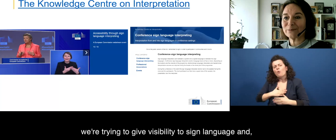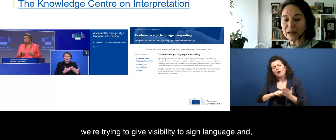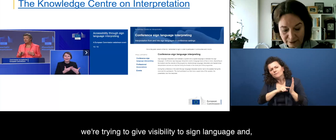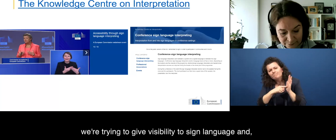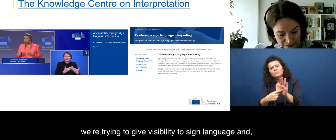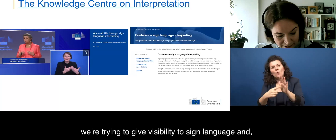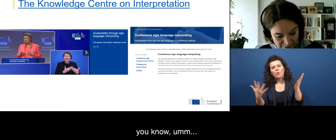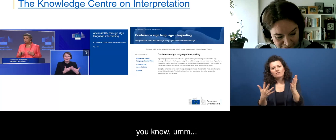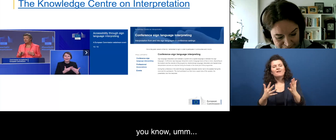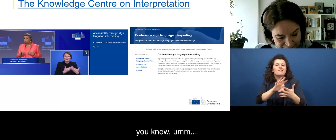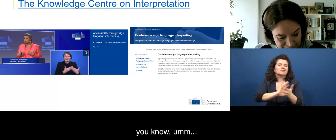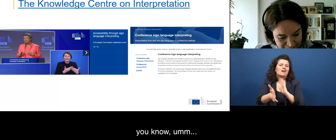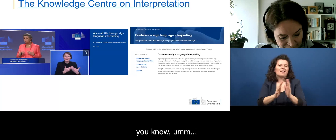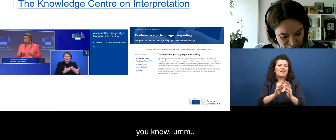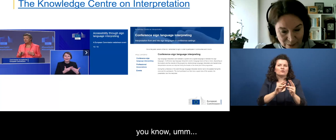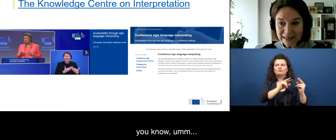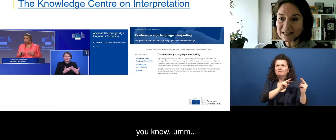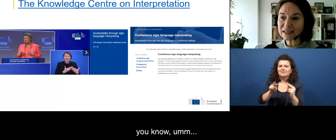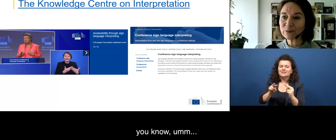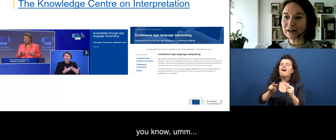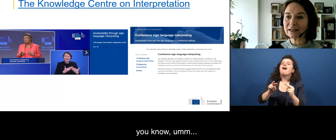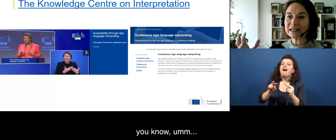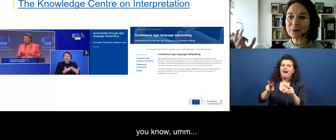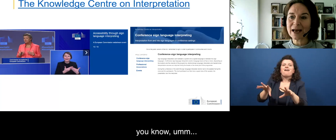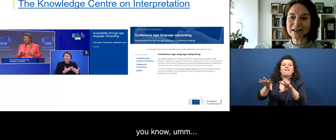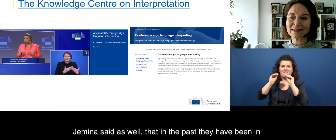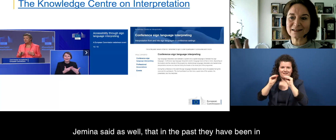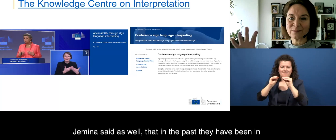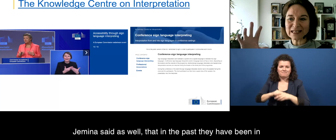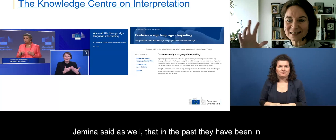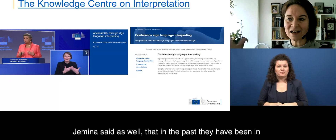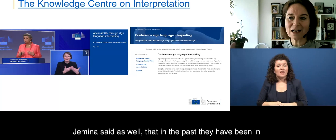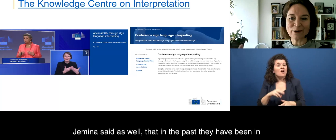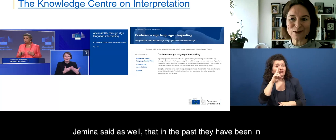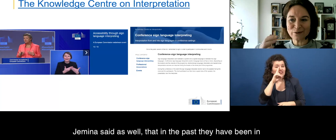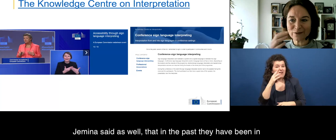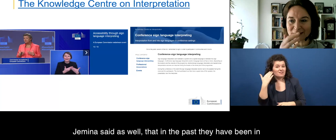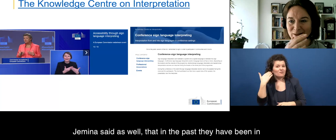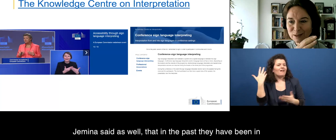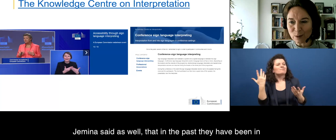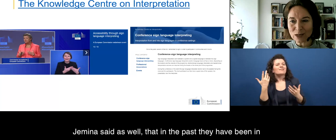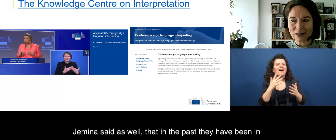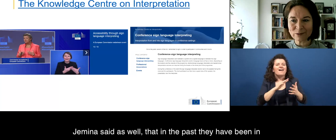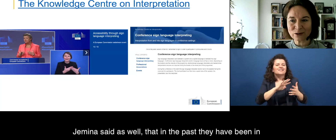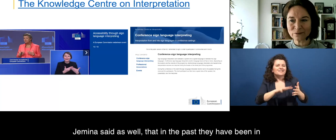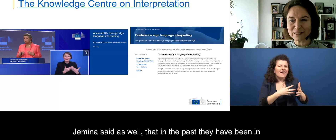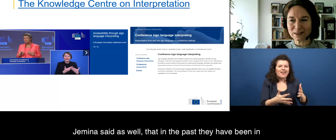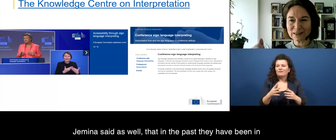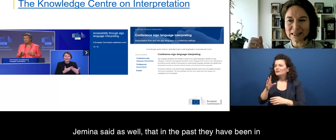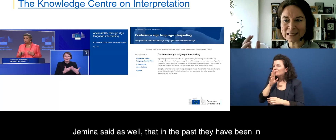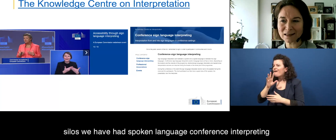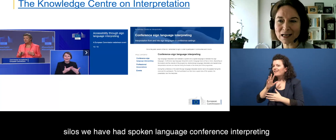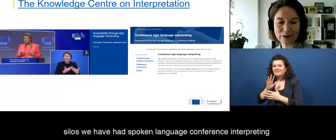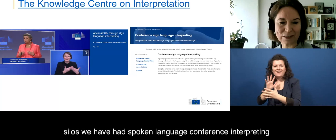sitio fue sobre lengua de signos. Entonces, estamos tratando de darle visibilidad a las lenguas de signos. En el pasado